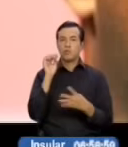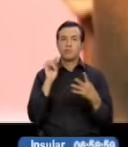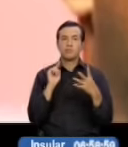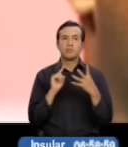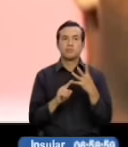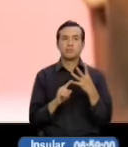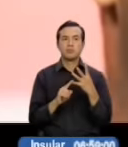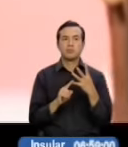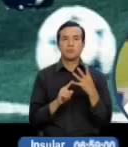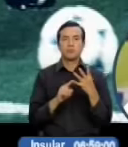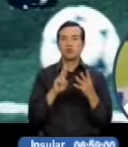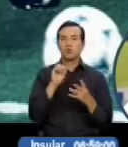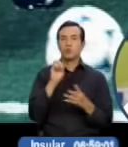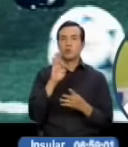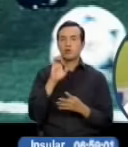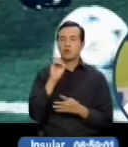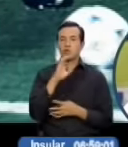and Roberto Carlos.